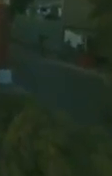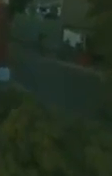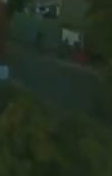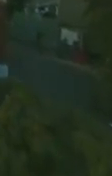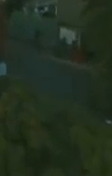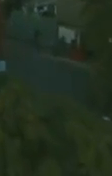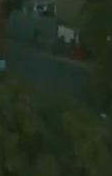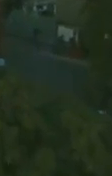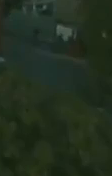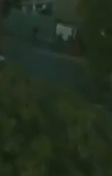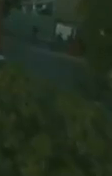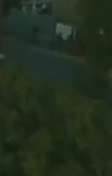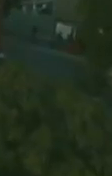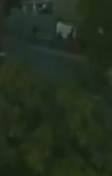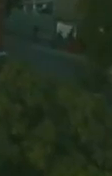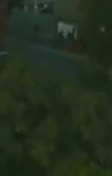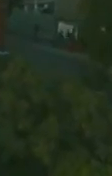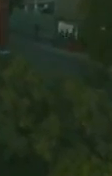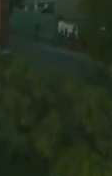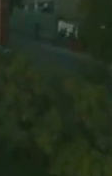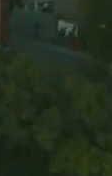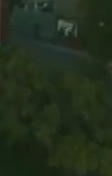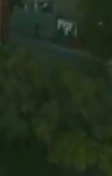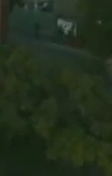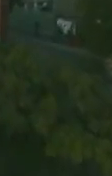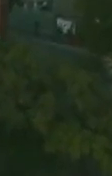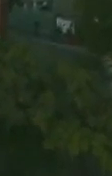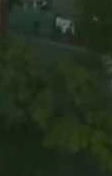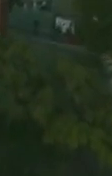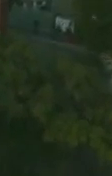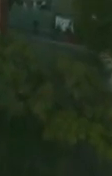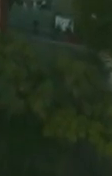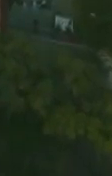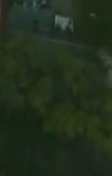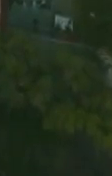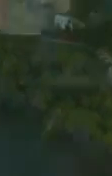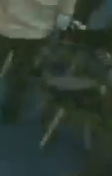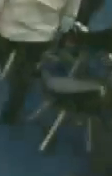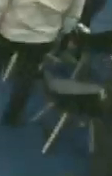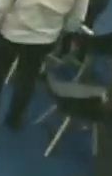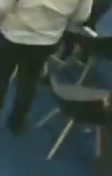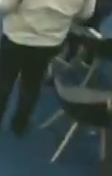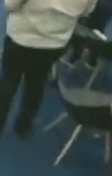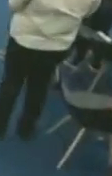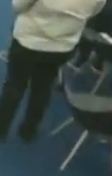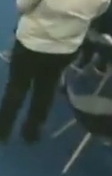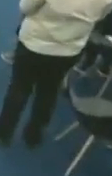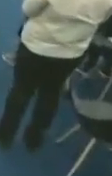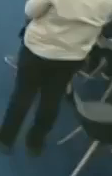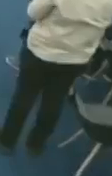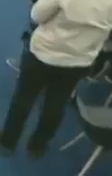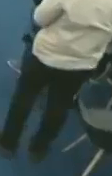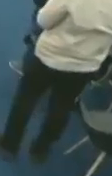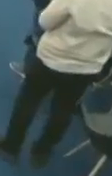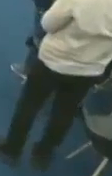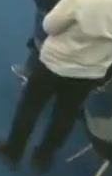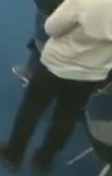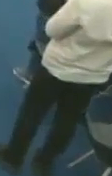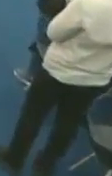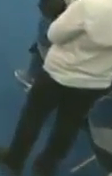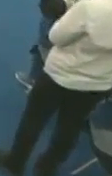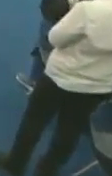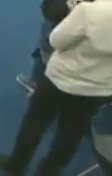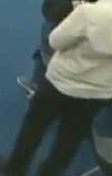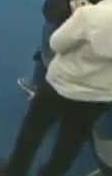presidiendo esta importante actividad en compañía también de la ministra del Poder Popular para